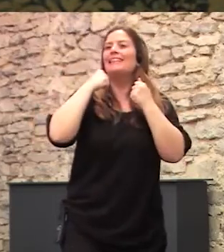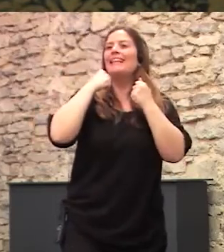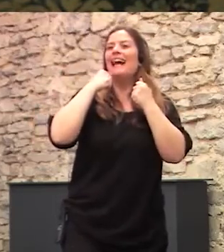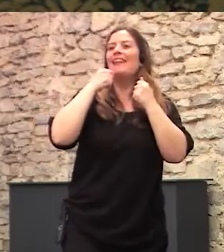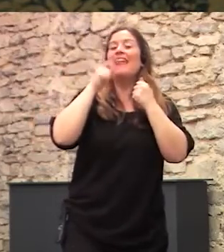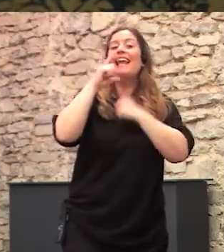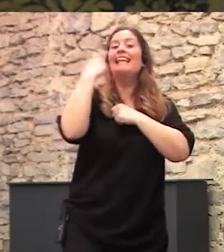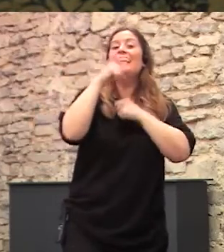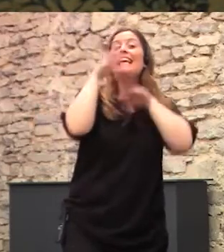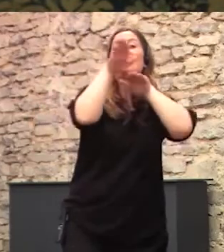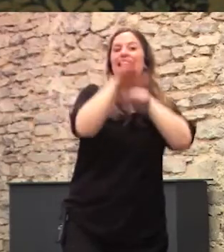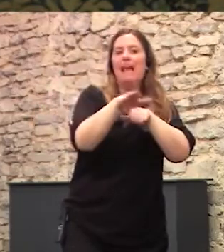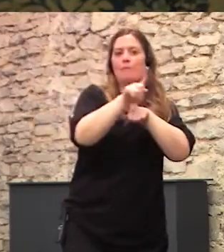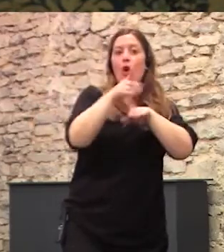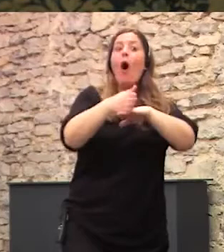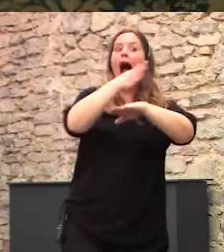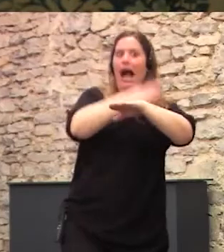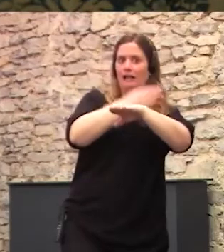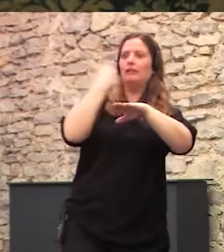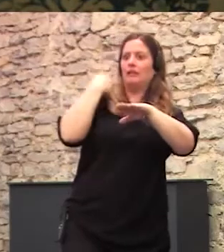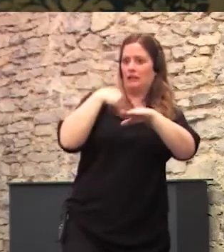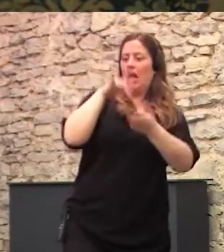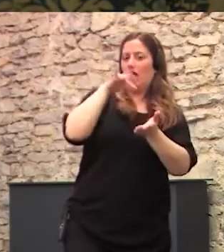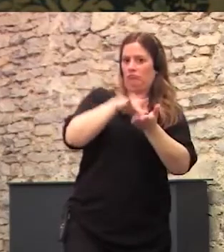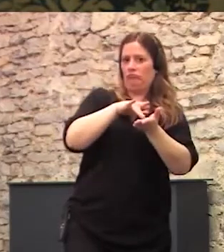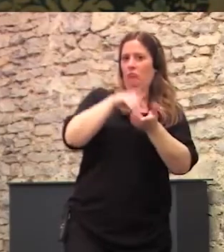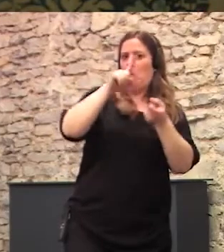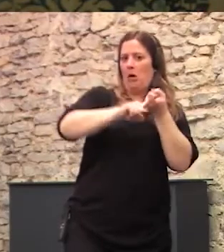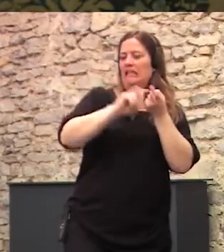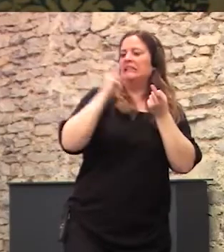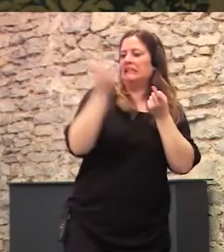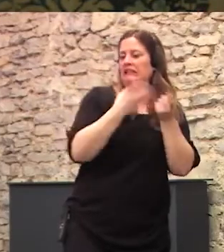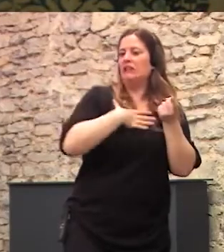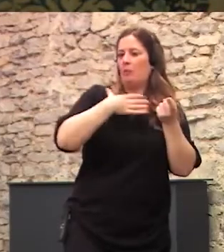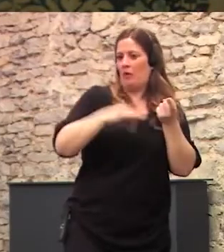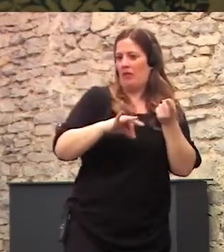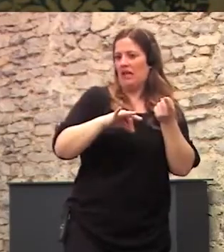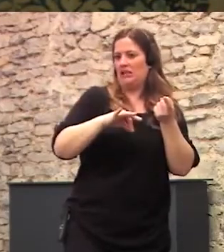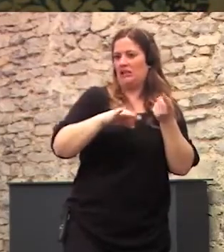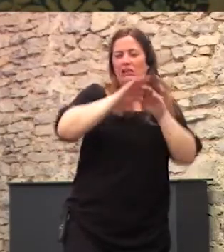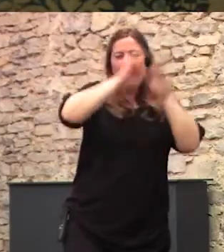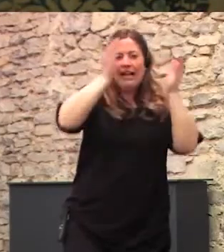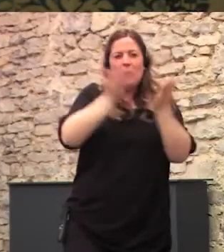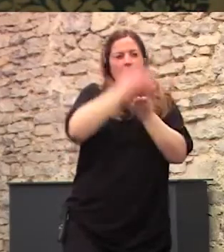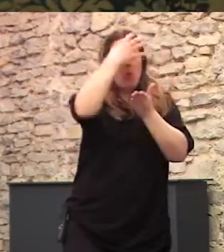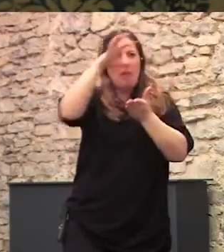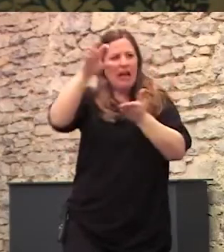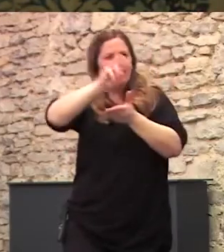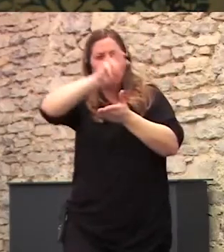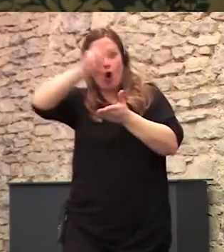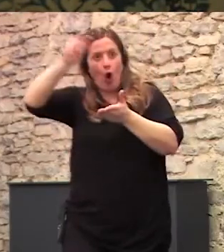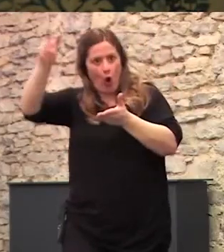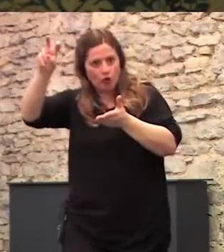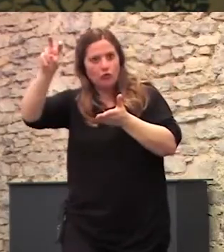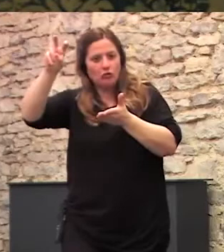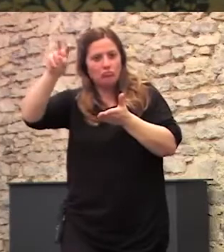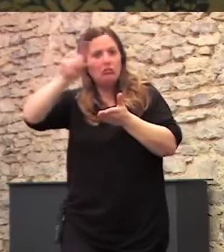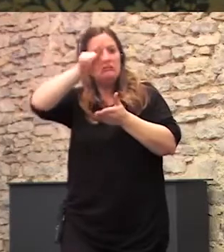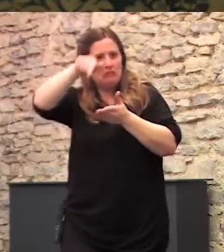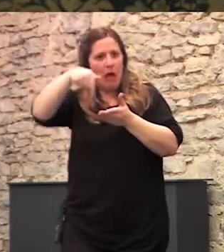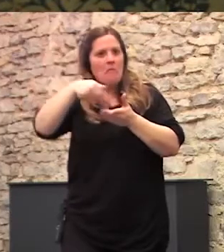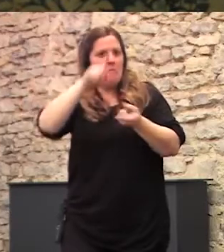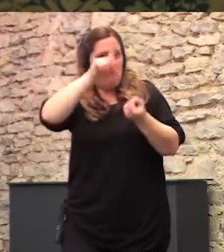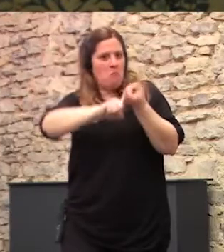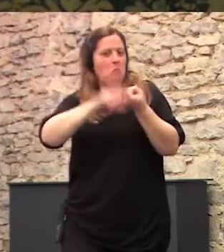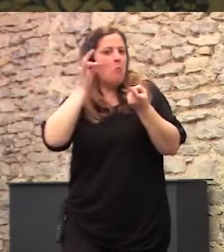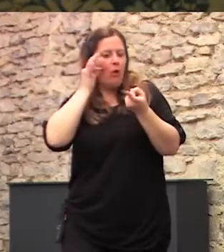preislámica y que se daba en muchísimas otras zonas del mundo fuera de la península arábica.